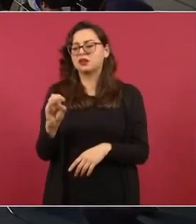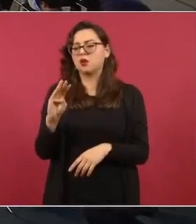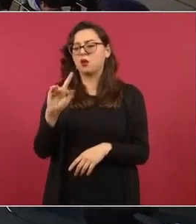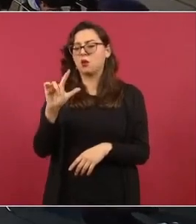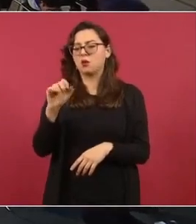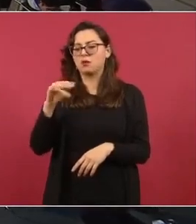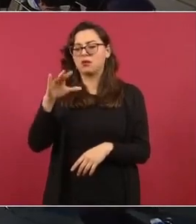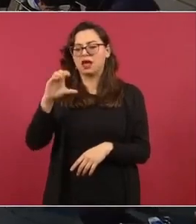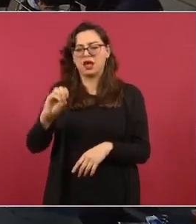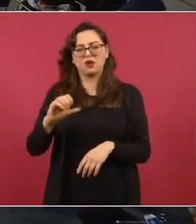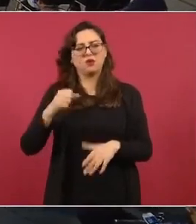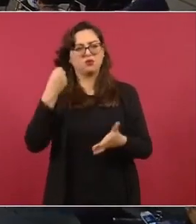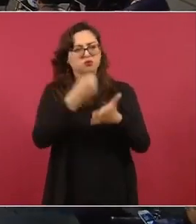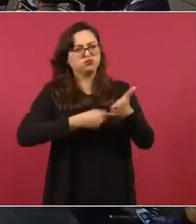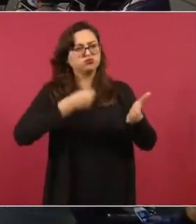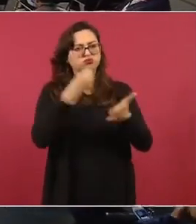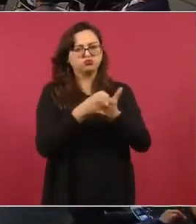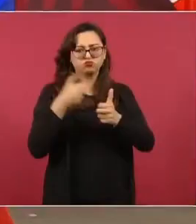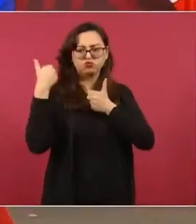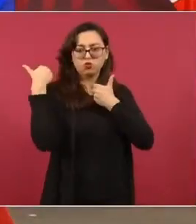en Veracruz.